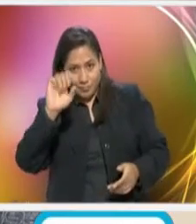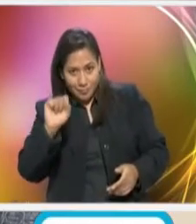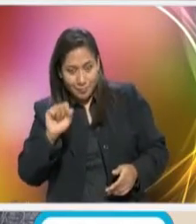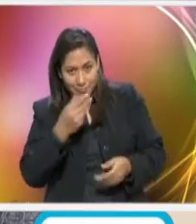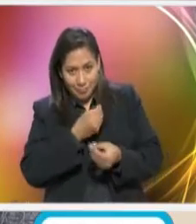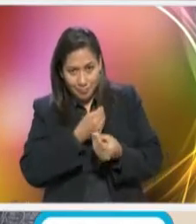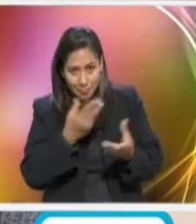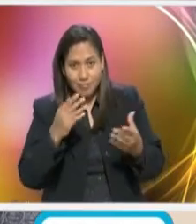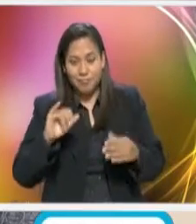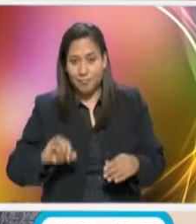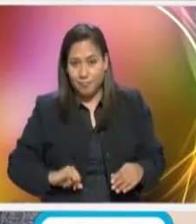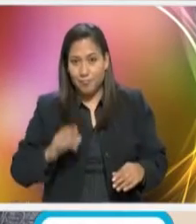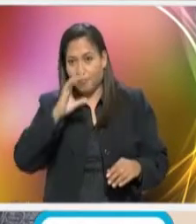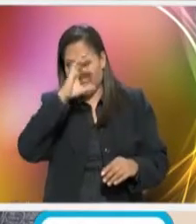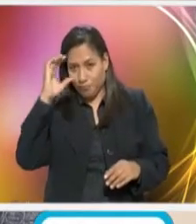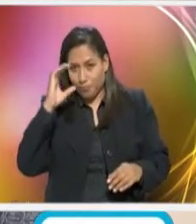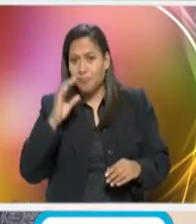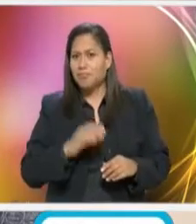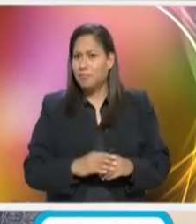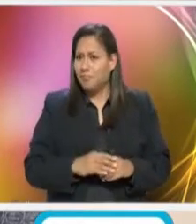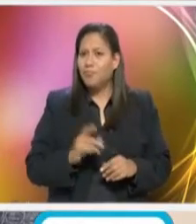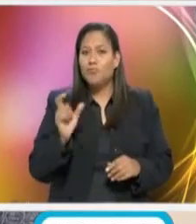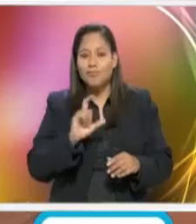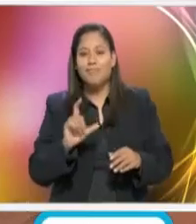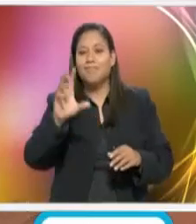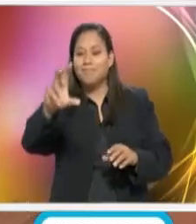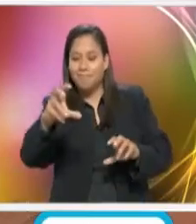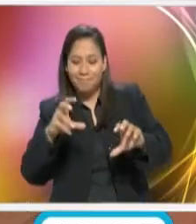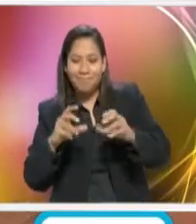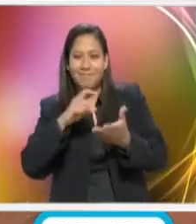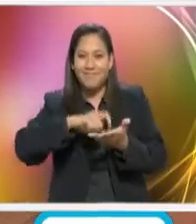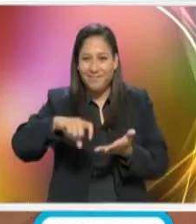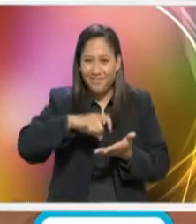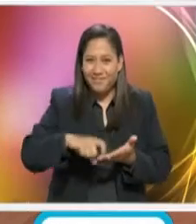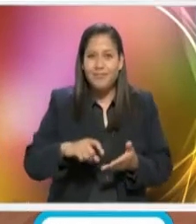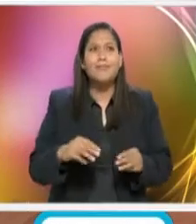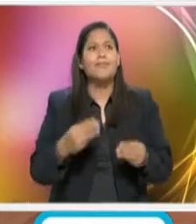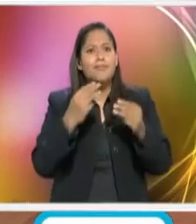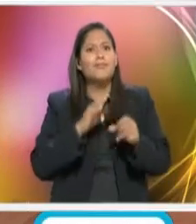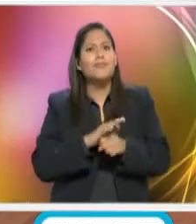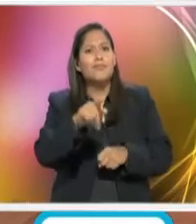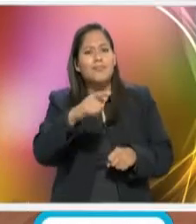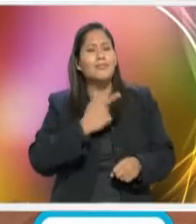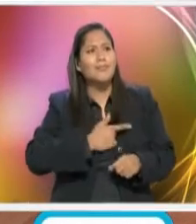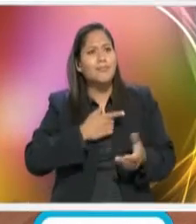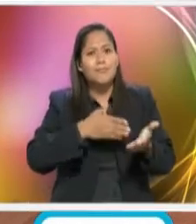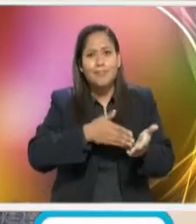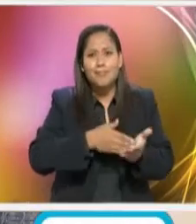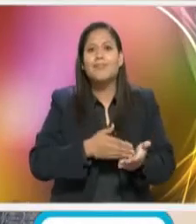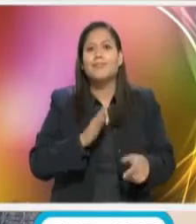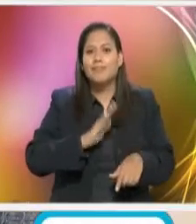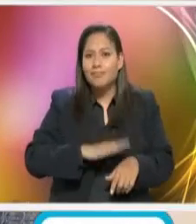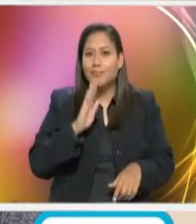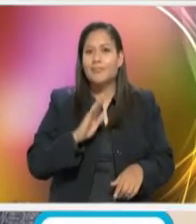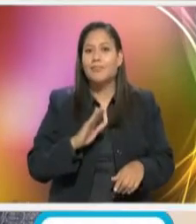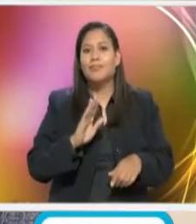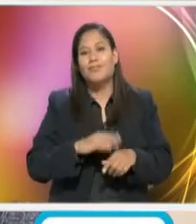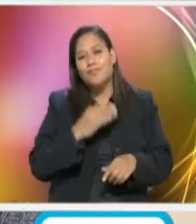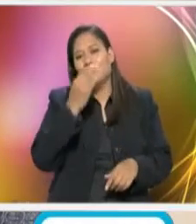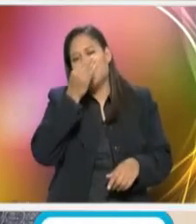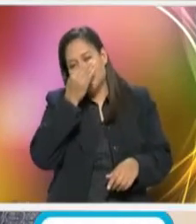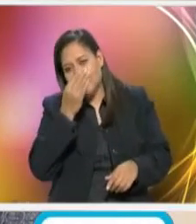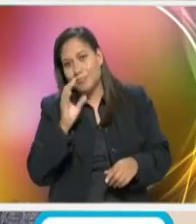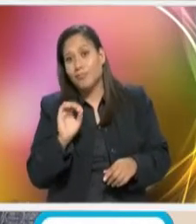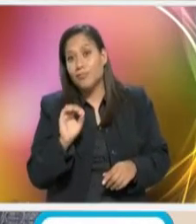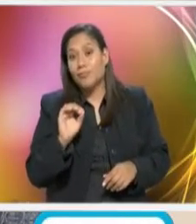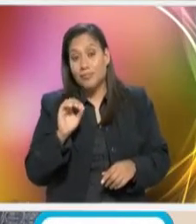nos compartan estas interesantes fotografías. Hace unos momentos comentábamos, ¿no? ¿Qué mercado frecuentas mucho más, ¿no? Por la cercanía,